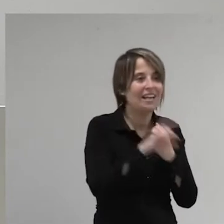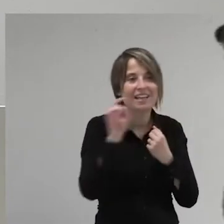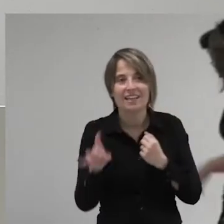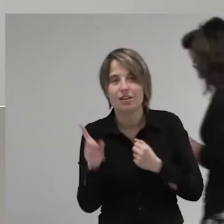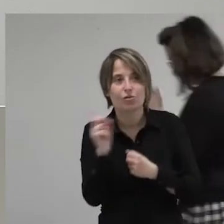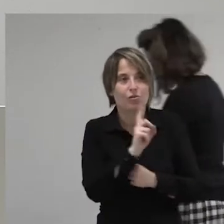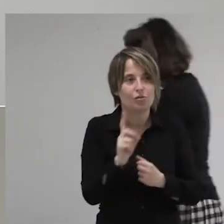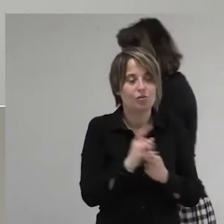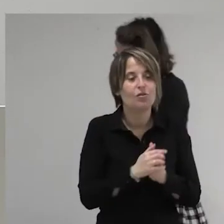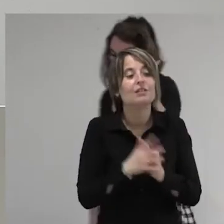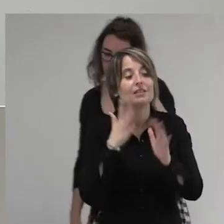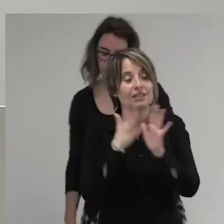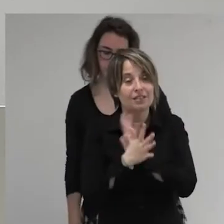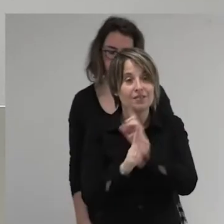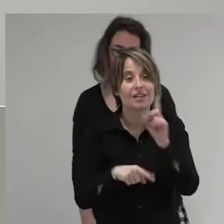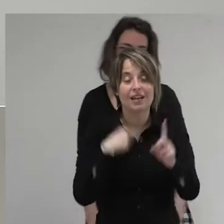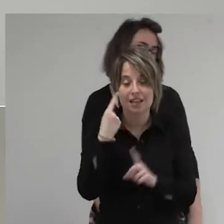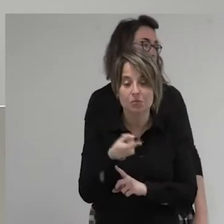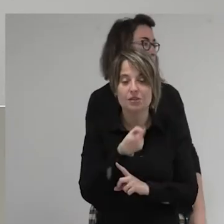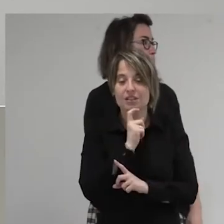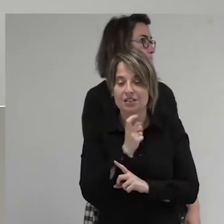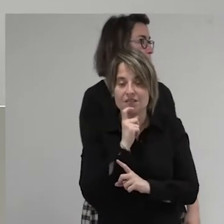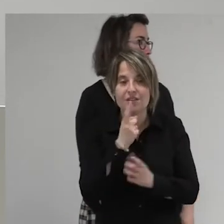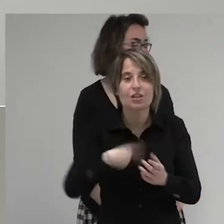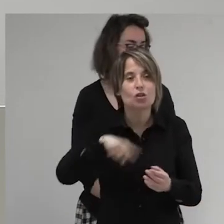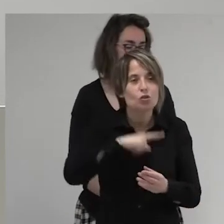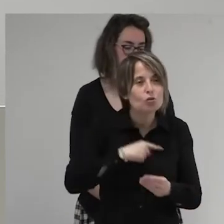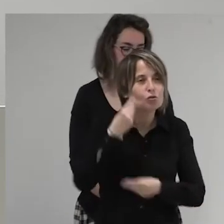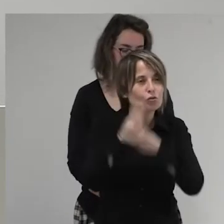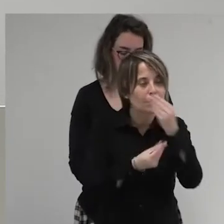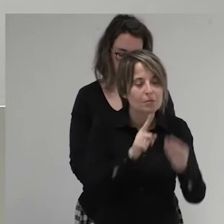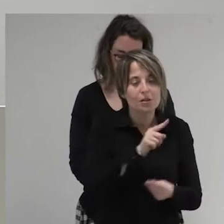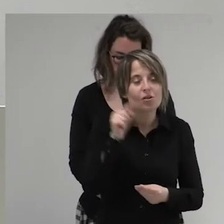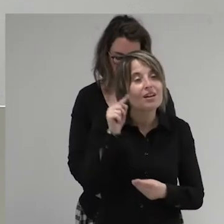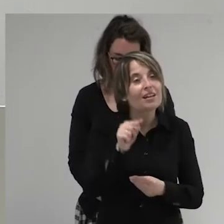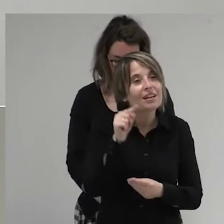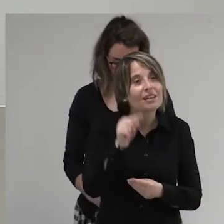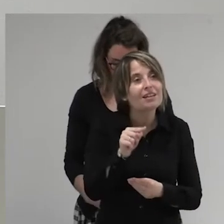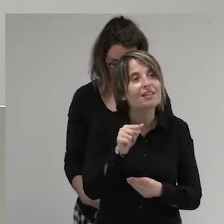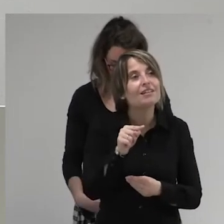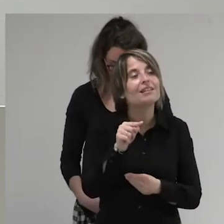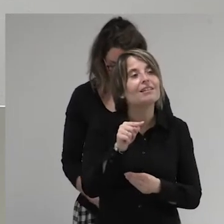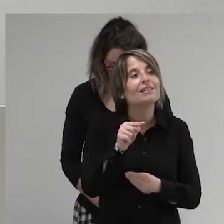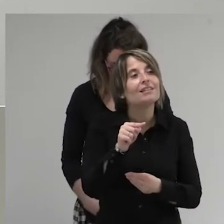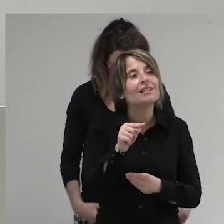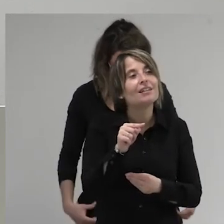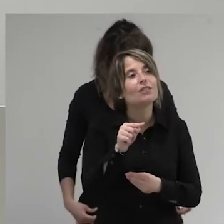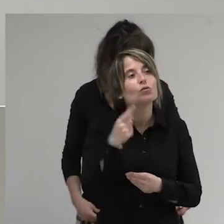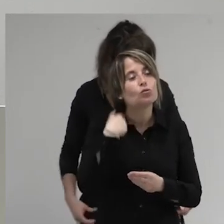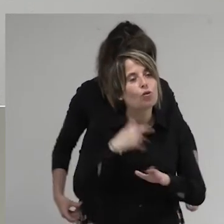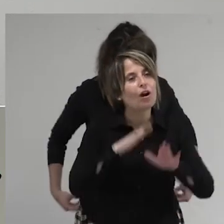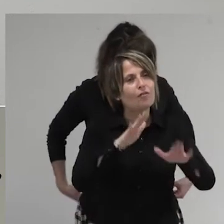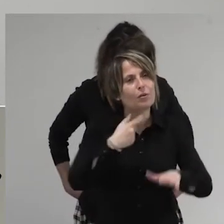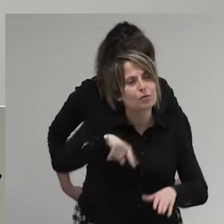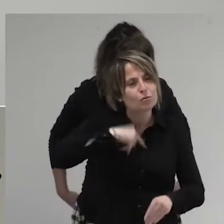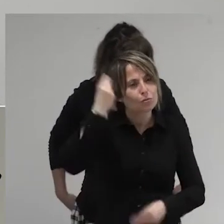cual difícilmente, yo no digo que no haya que tratarlo, pero difícilmente esa debe ser, o sea, difícilmente no, yo soy partidaria porque